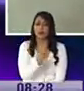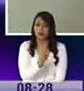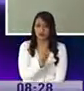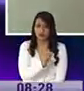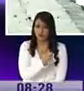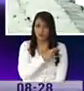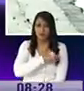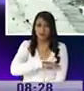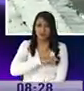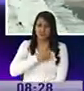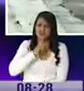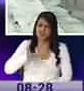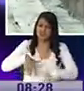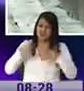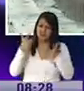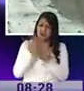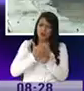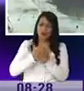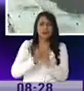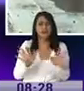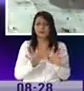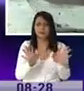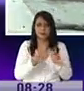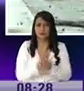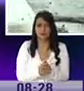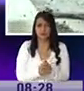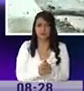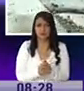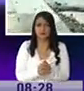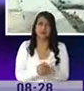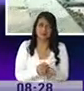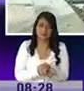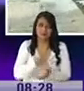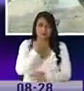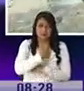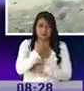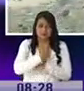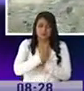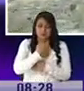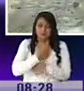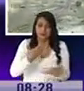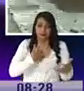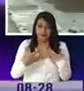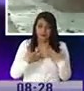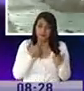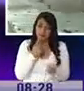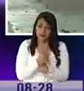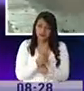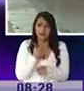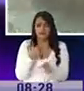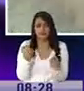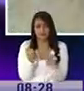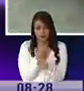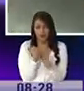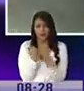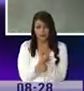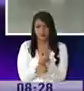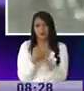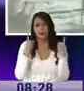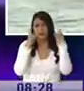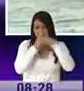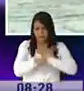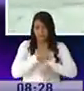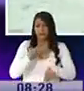municipio Cómo joban la paciencia o sea ni palo porque vogas parao porque no vogas nosotros entendemos que si es un trabajo arduo duro también